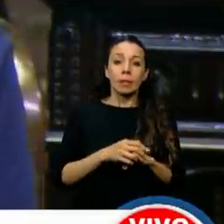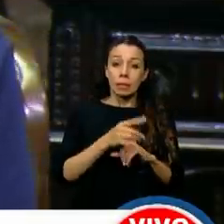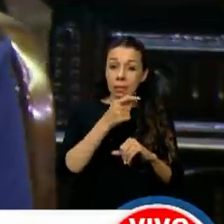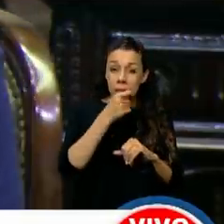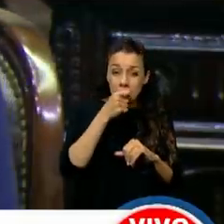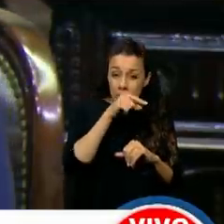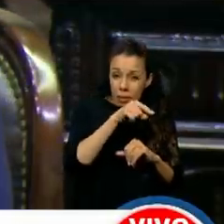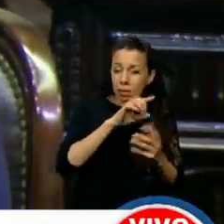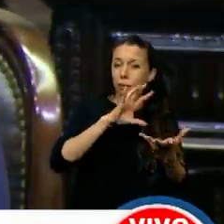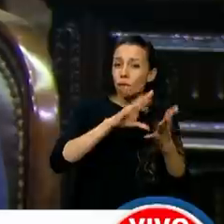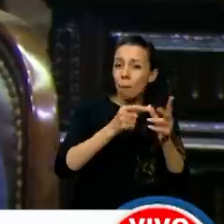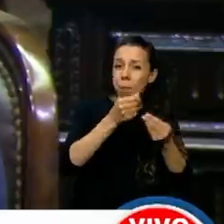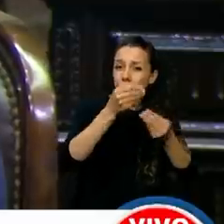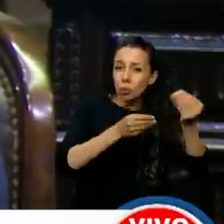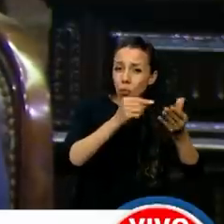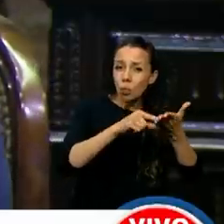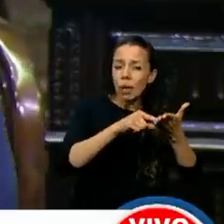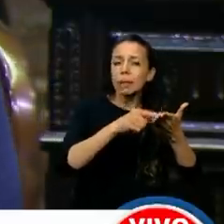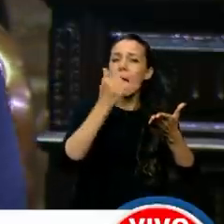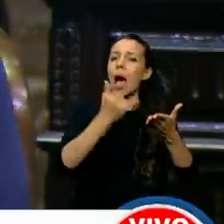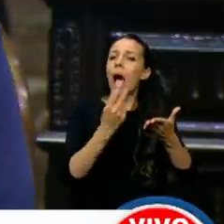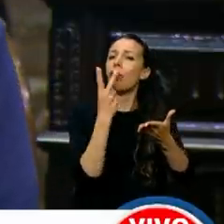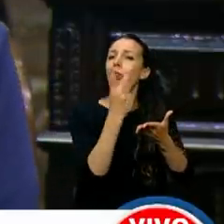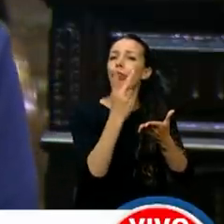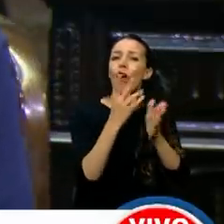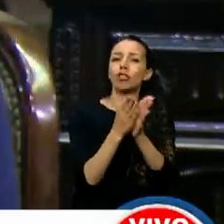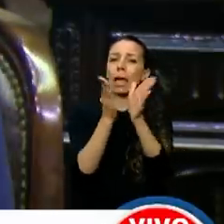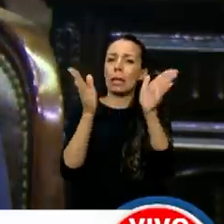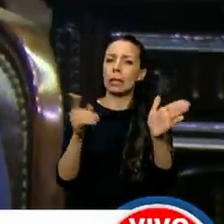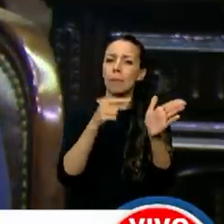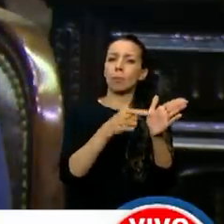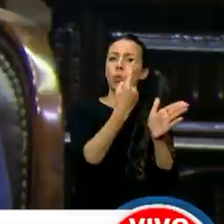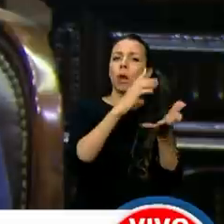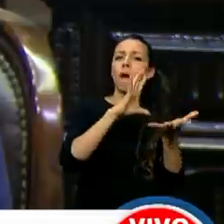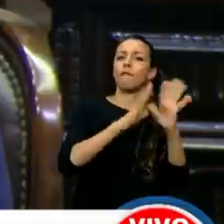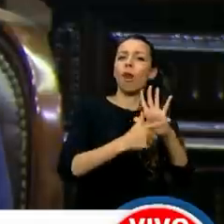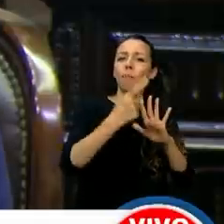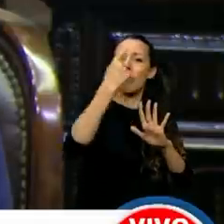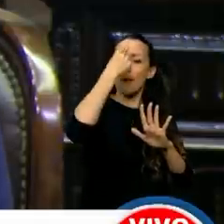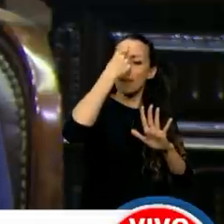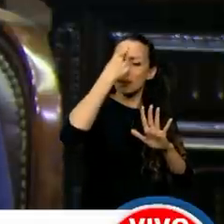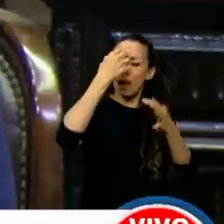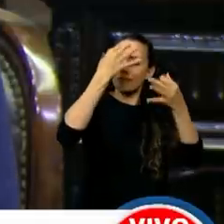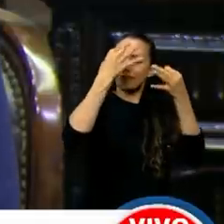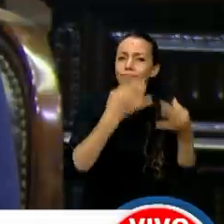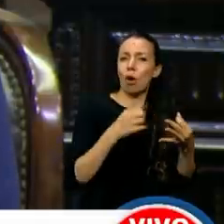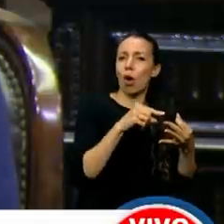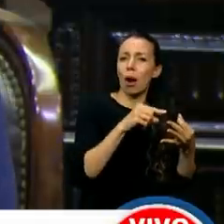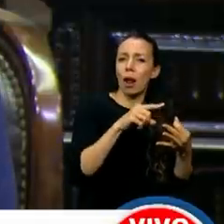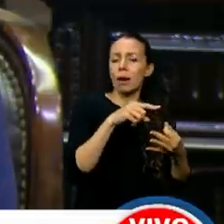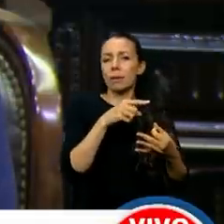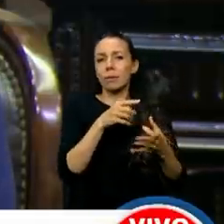constituye de dos etapas y una es moral y la otra real en la etapa moral le hemos visto en estos tiempos